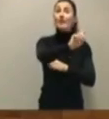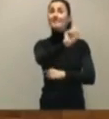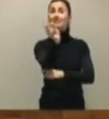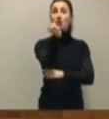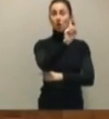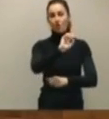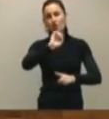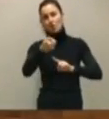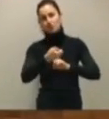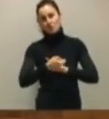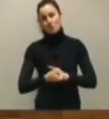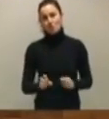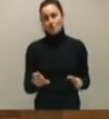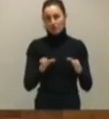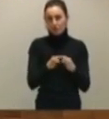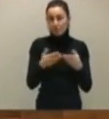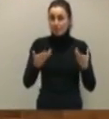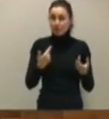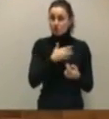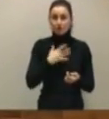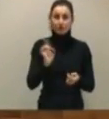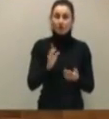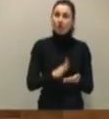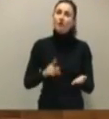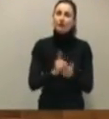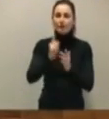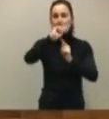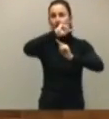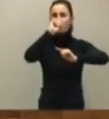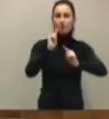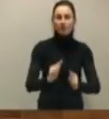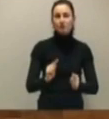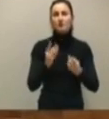no fueron ustedes, fue otro grupo, pero no fueron ustedes. Y yo no quiero volver,